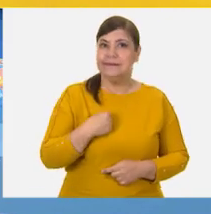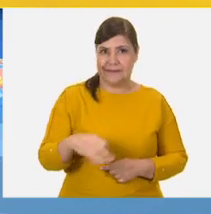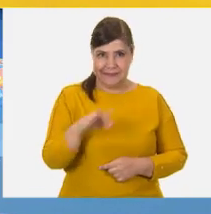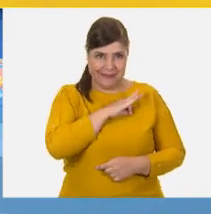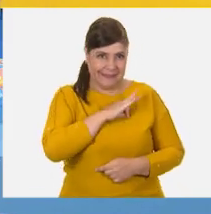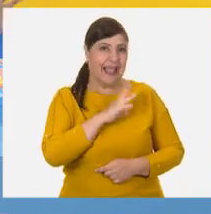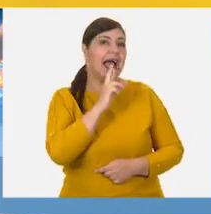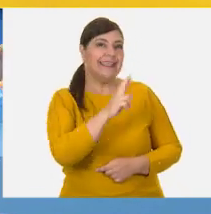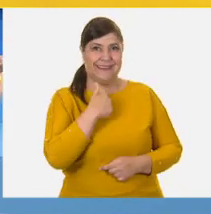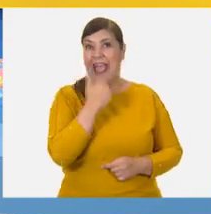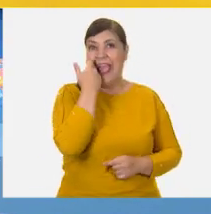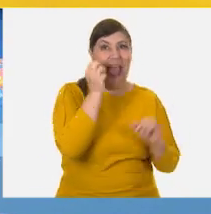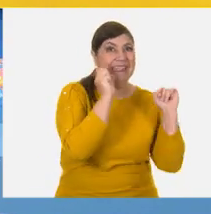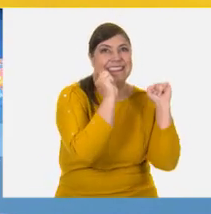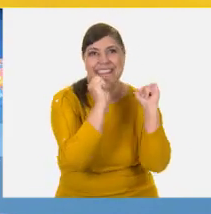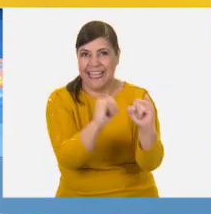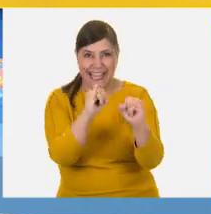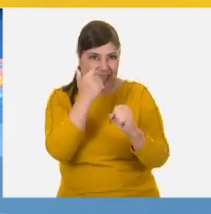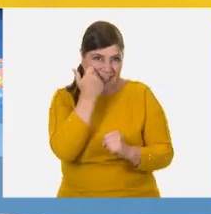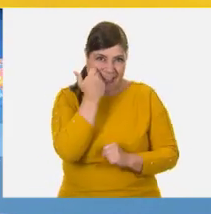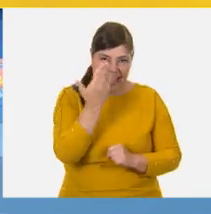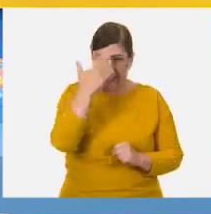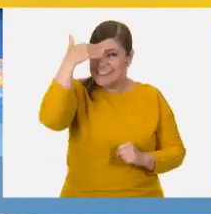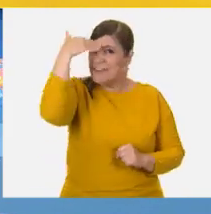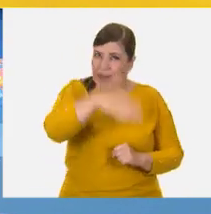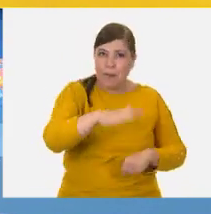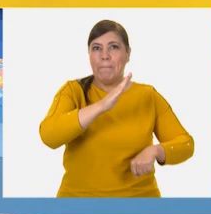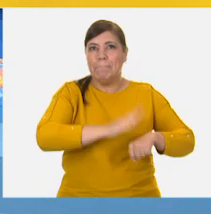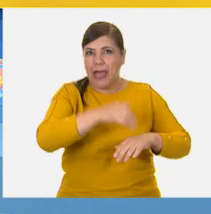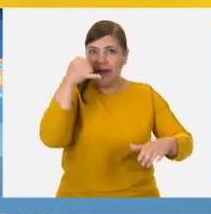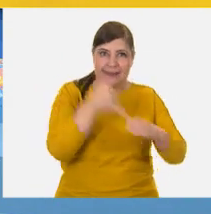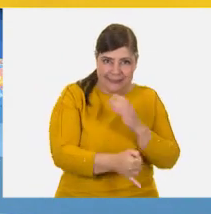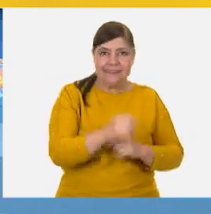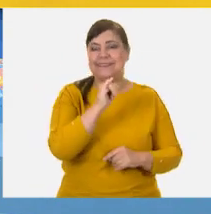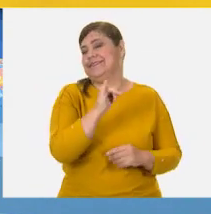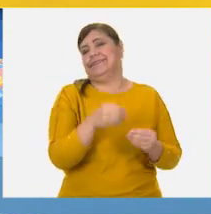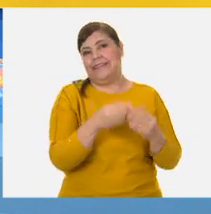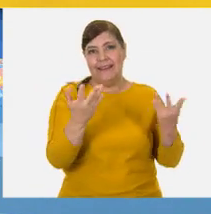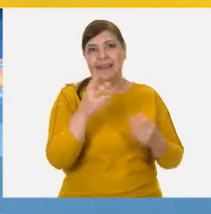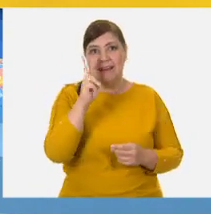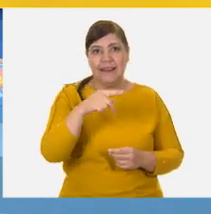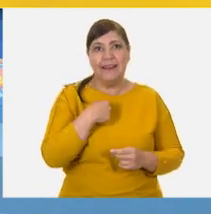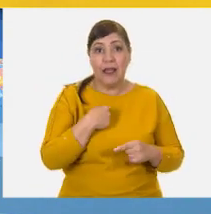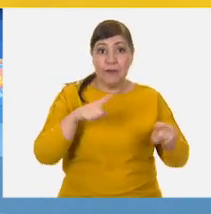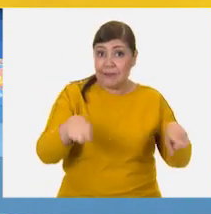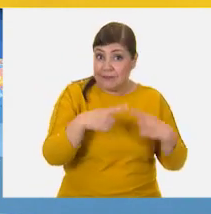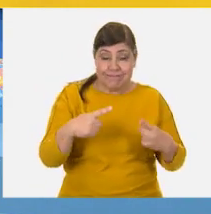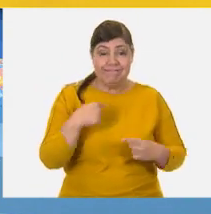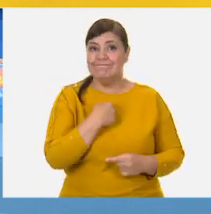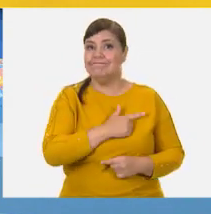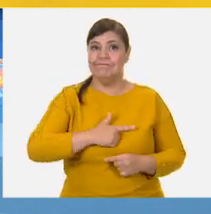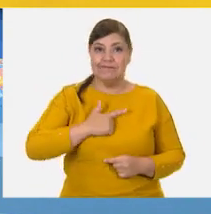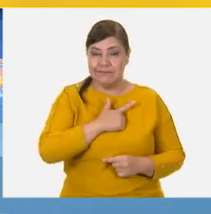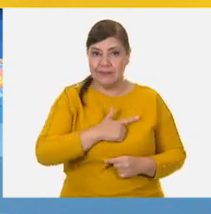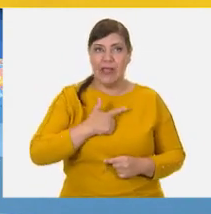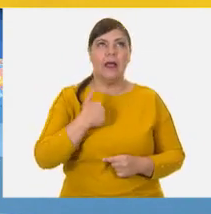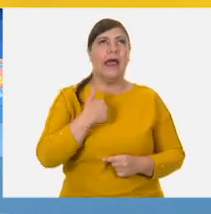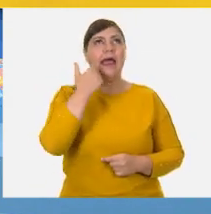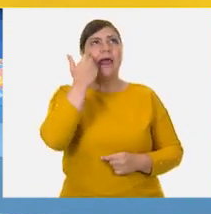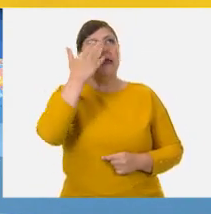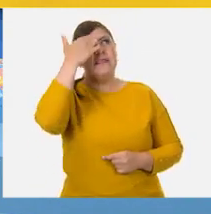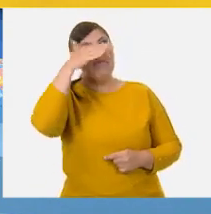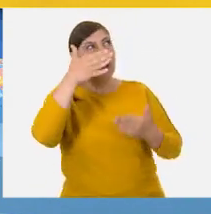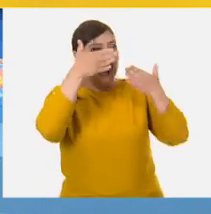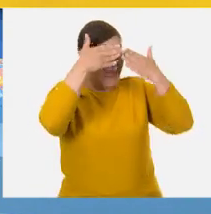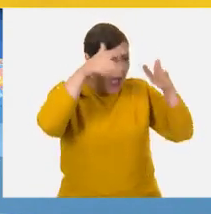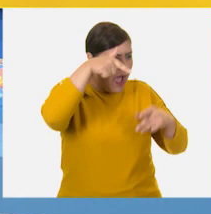Y la respuesta es sí, definitivamente que sí, maestra. Me encanta la música y nada mejor que conocer el origen